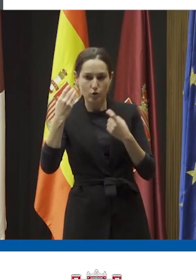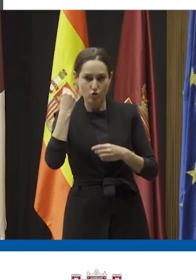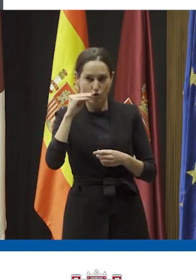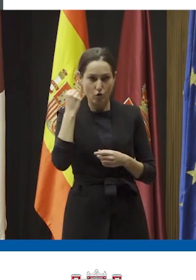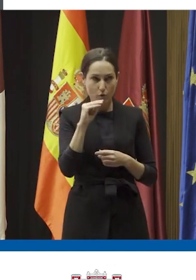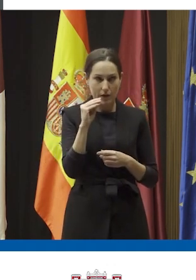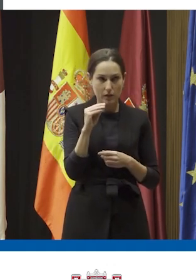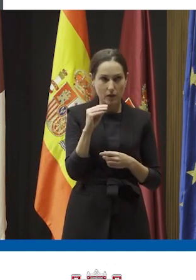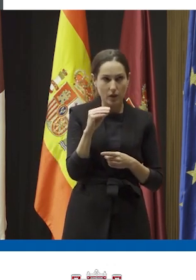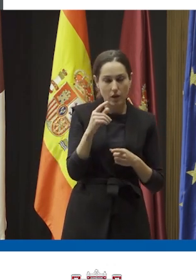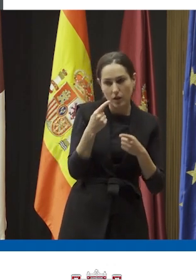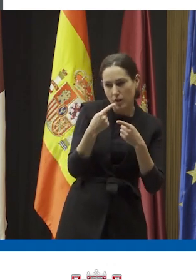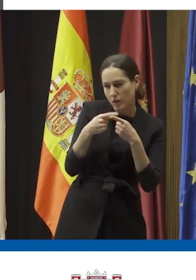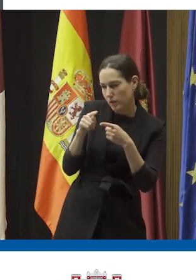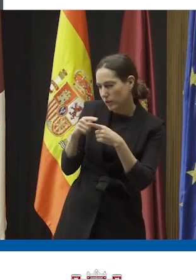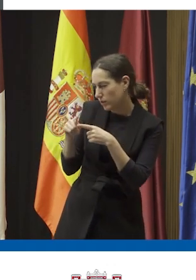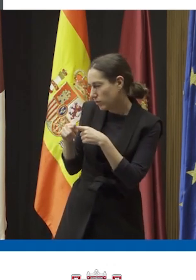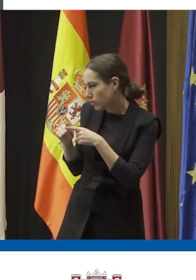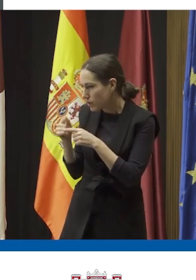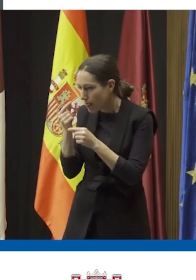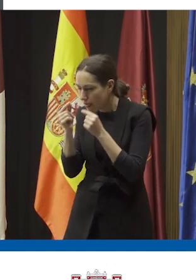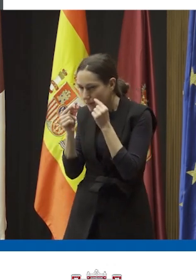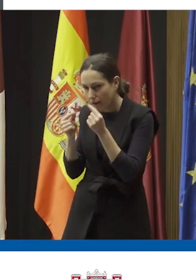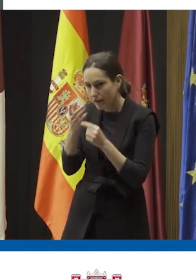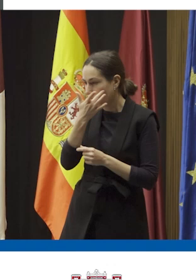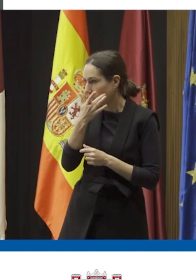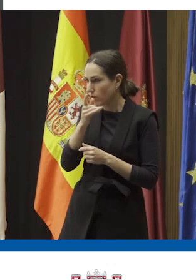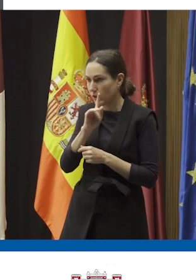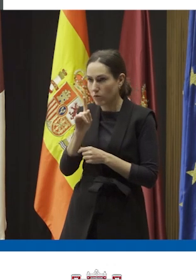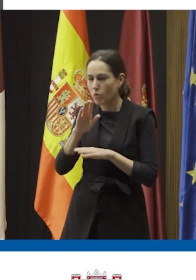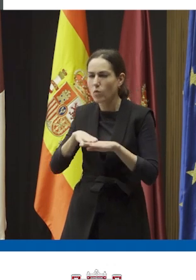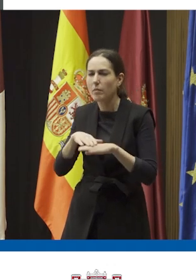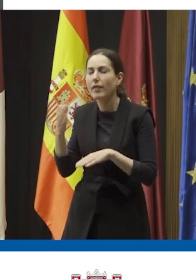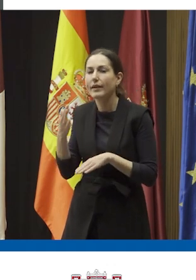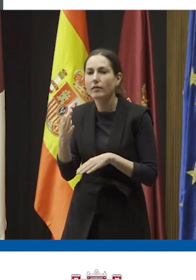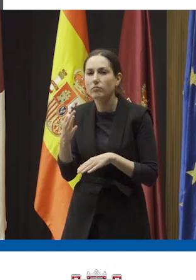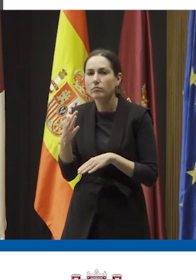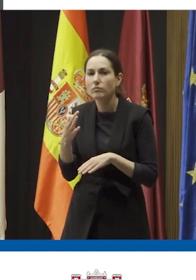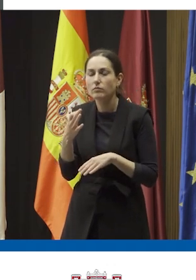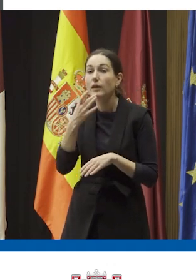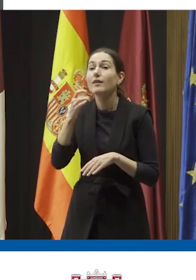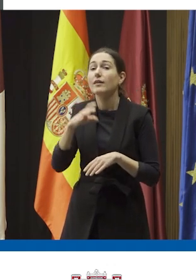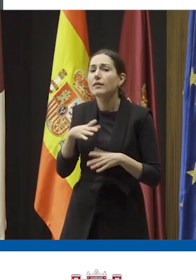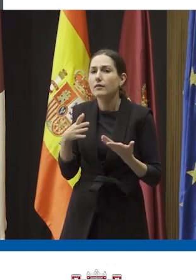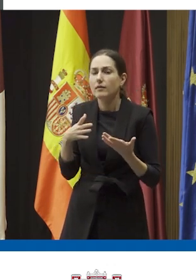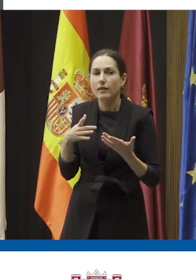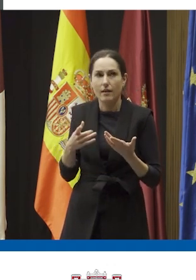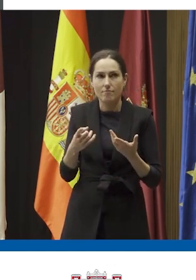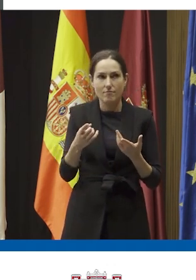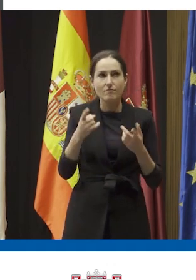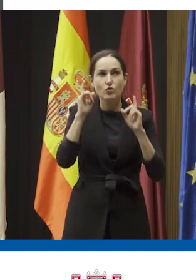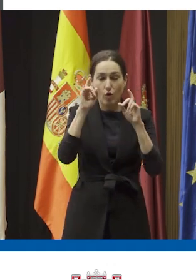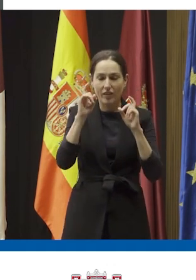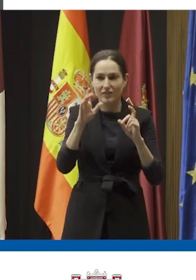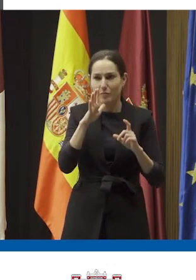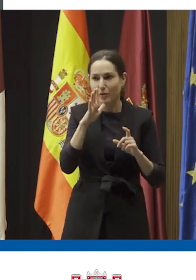de cuestiones, no es solamente culpa de la juventud de ellos, es culpa del docente que no ha sido capaz de llevarles de la